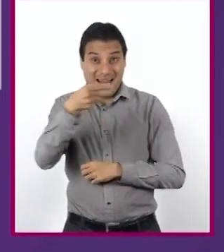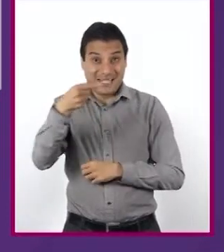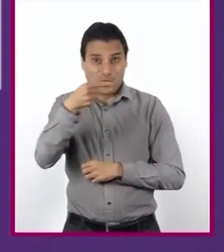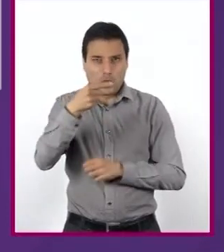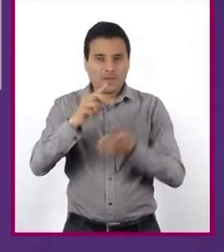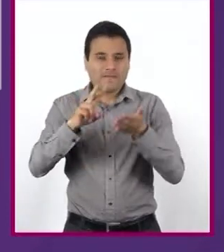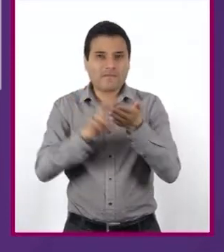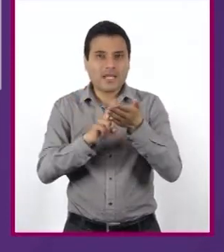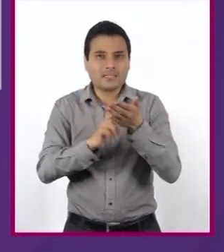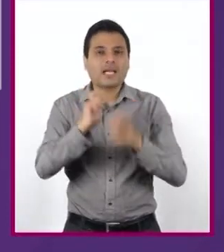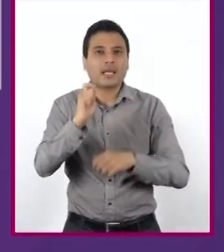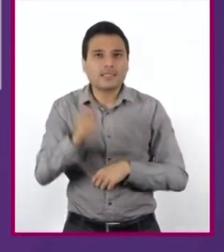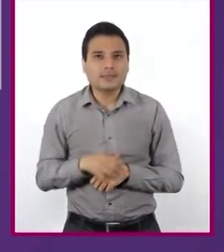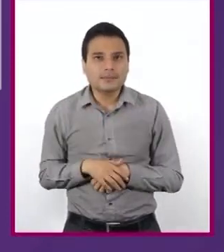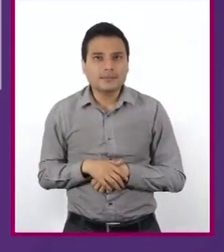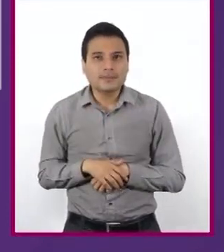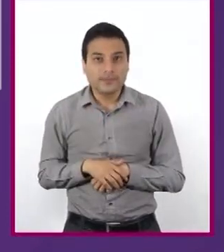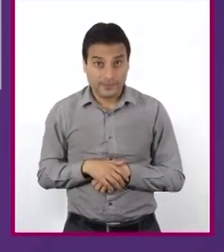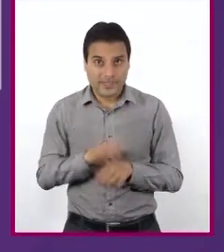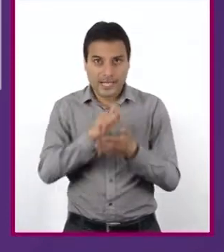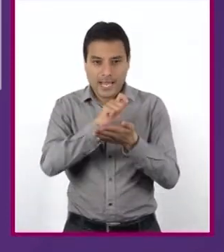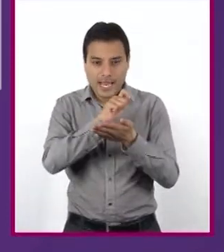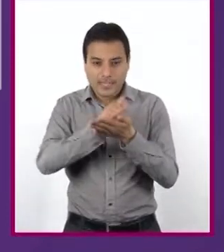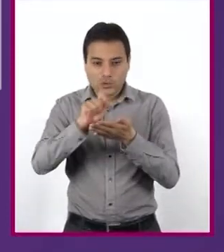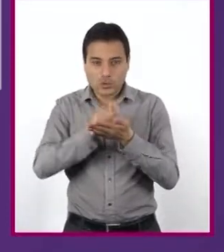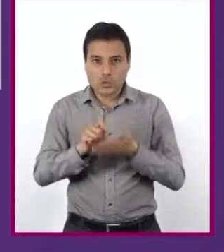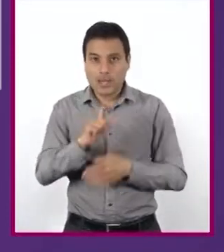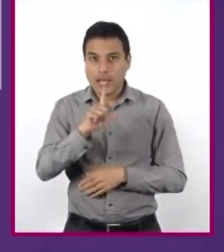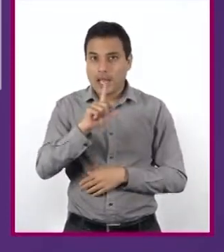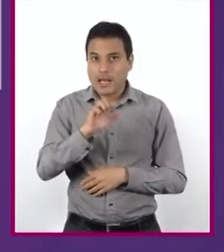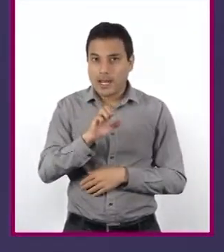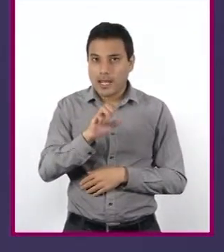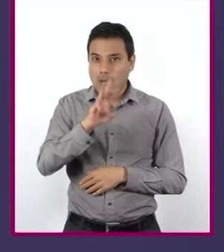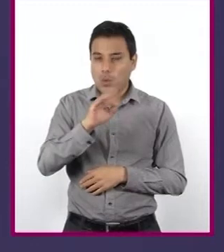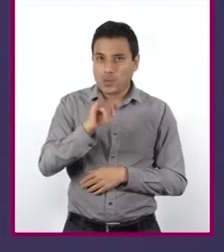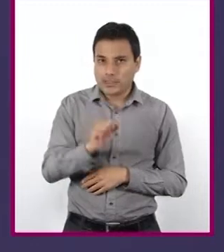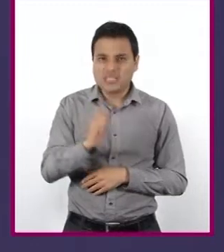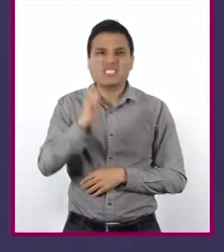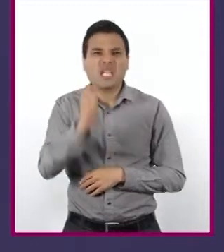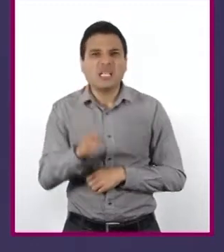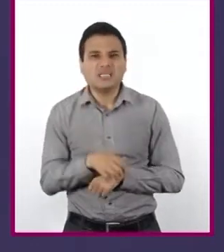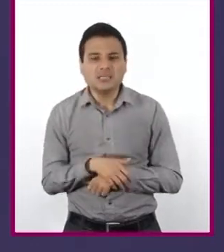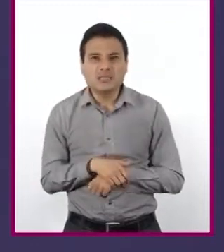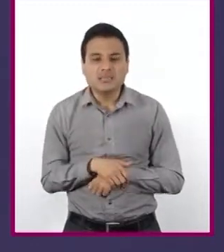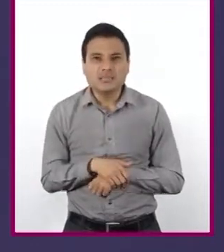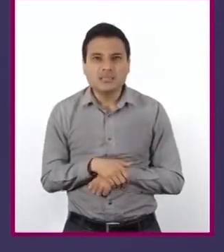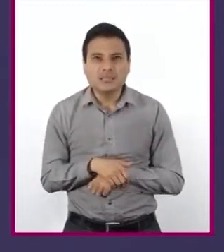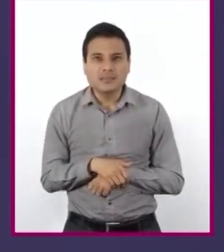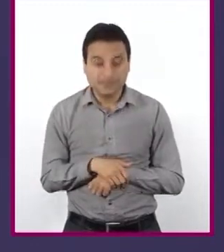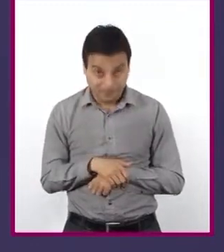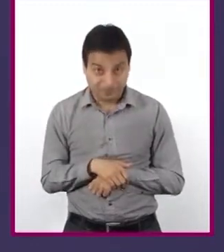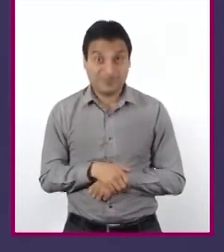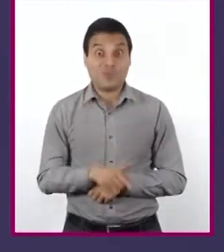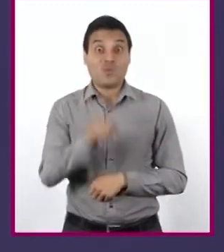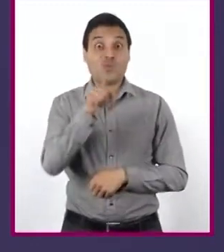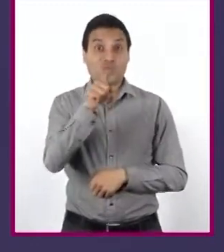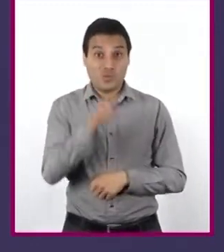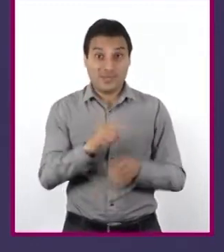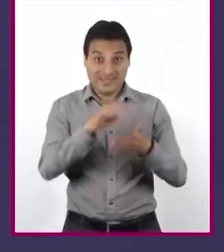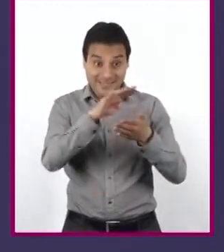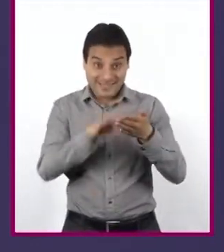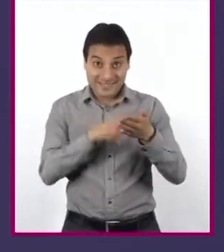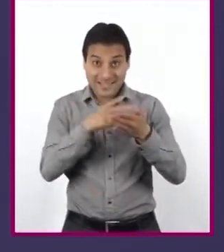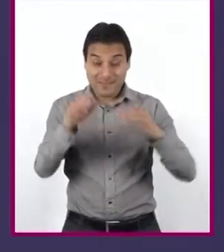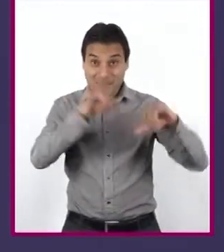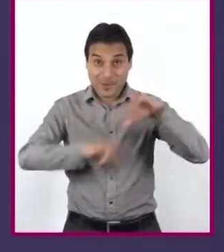¿Qué es la estructura de Lewis o diagrama de puntos? Así que tengan a la mano su tabla